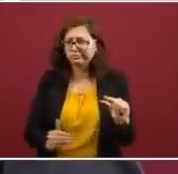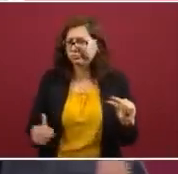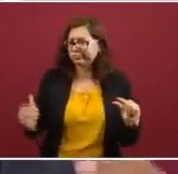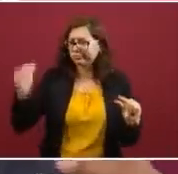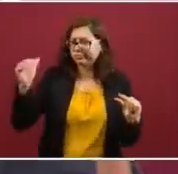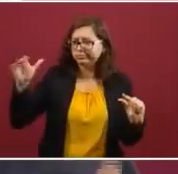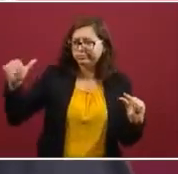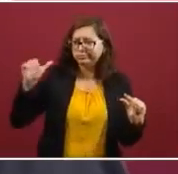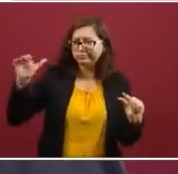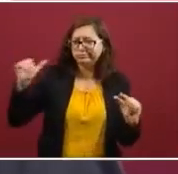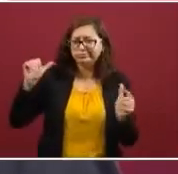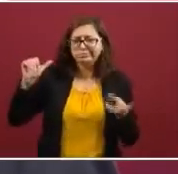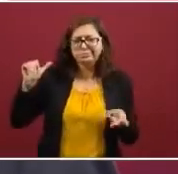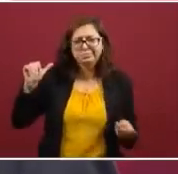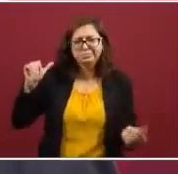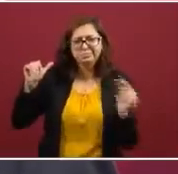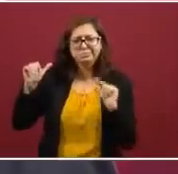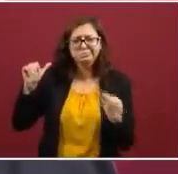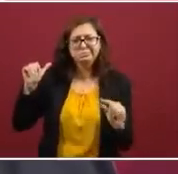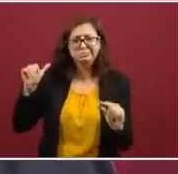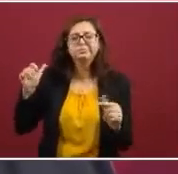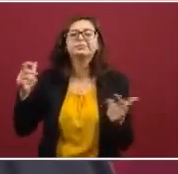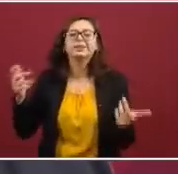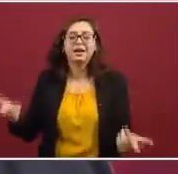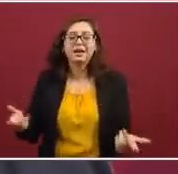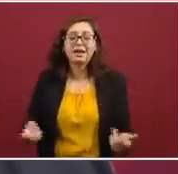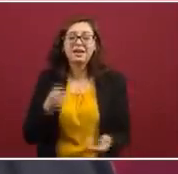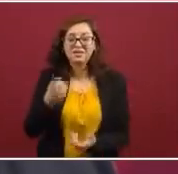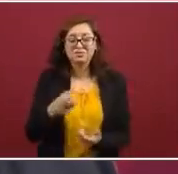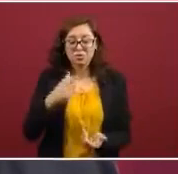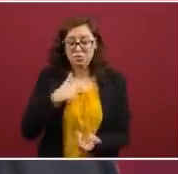Por eso el plan de austeridad